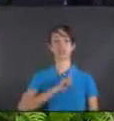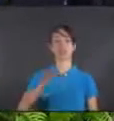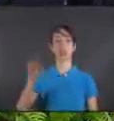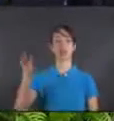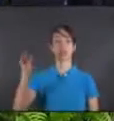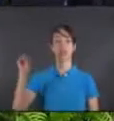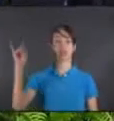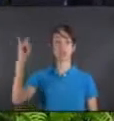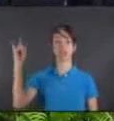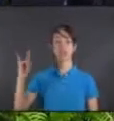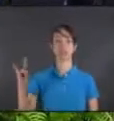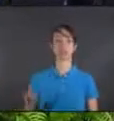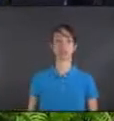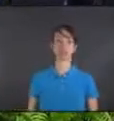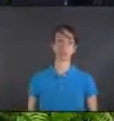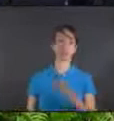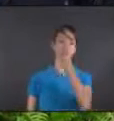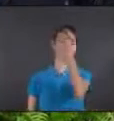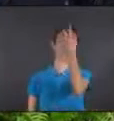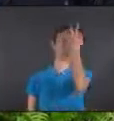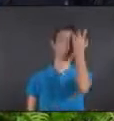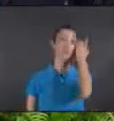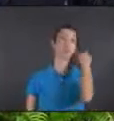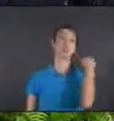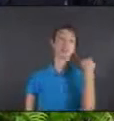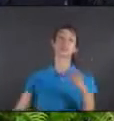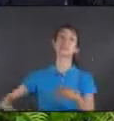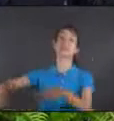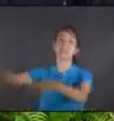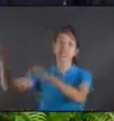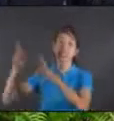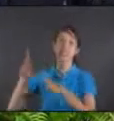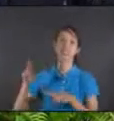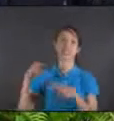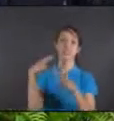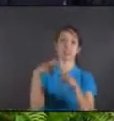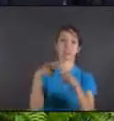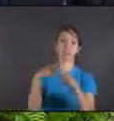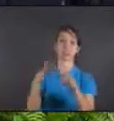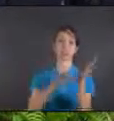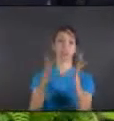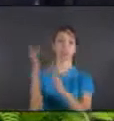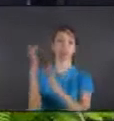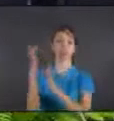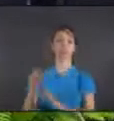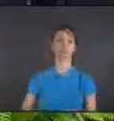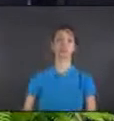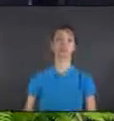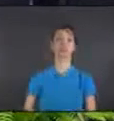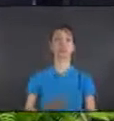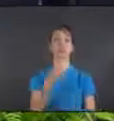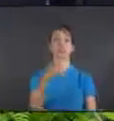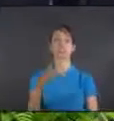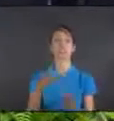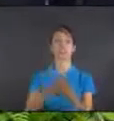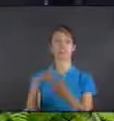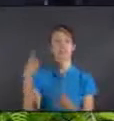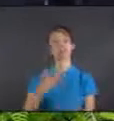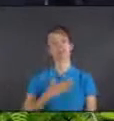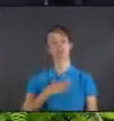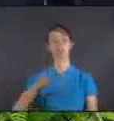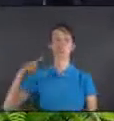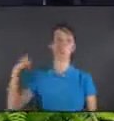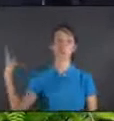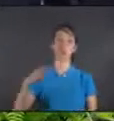pues brotes de la misma, del mismo tocón, del mismo árbol que ha sido cortado, ¿verdad? O que